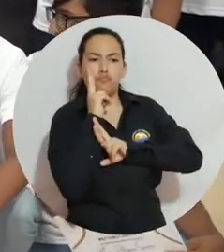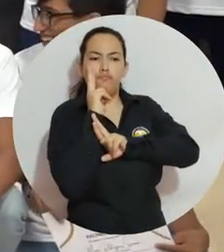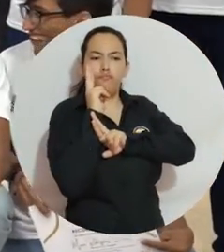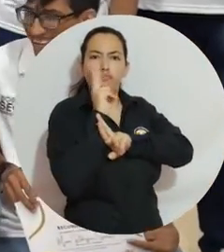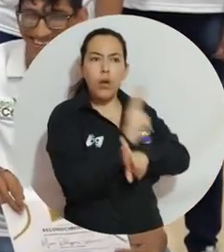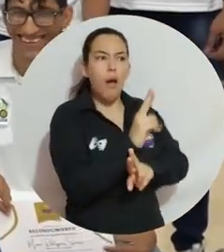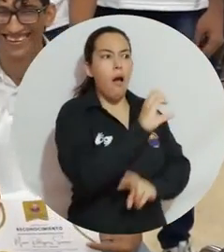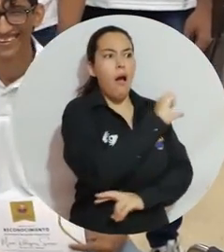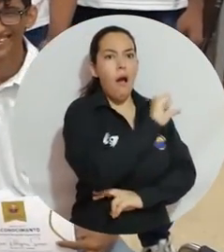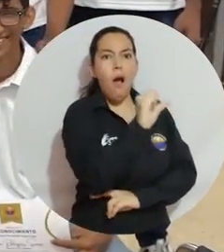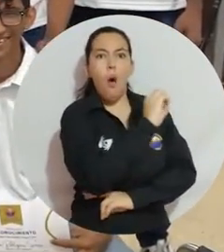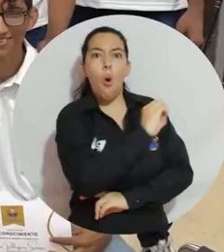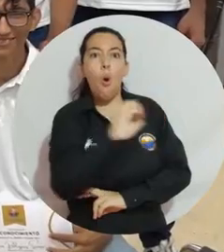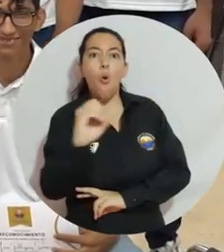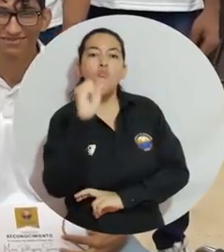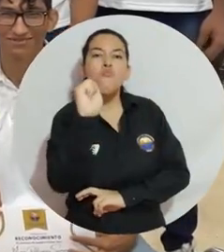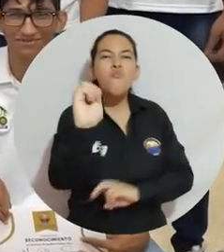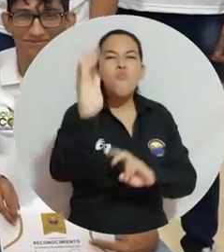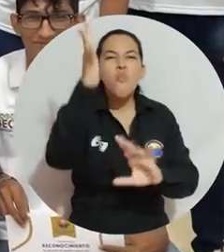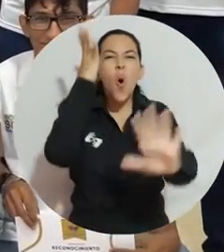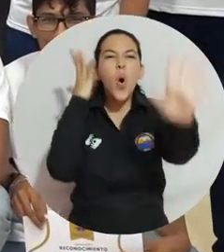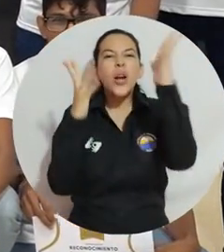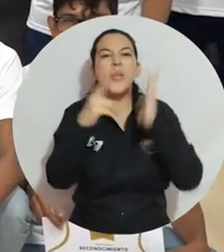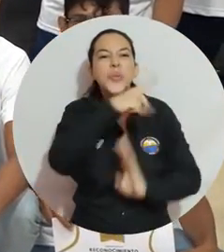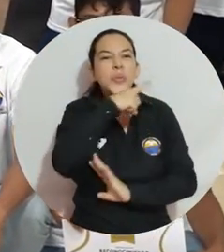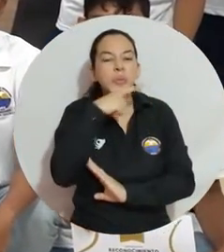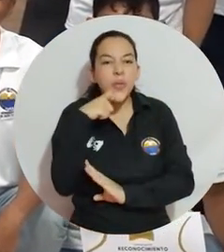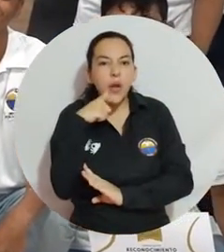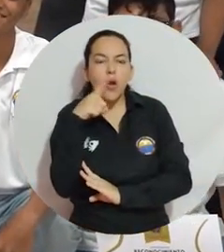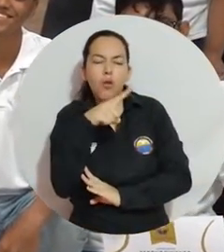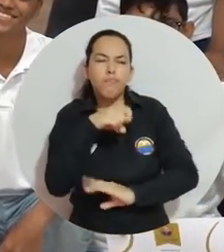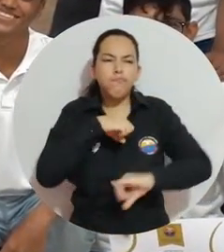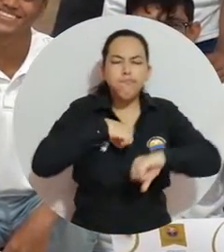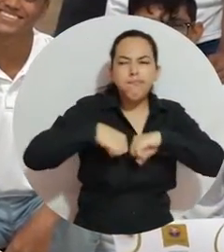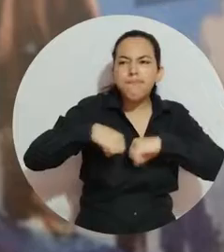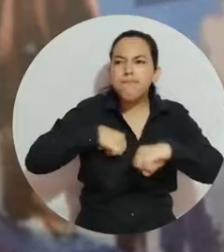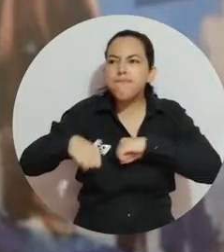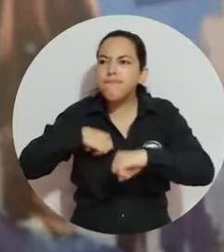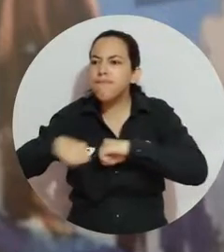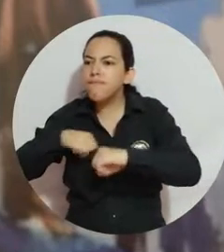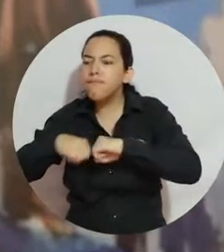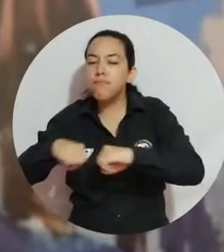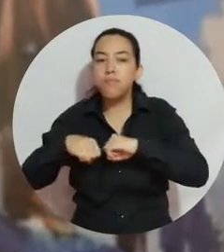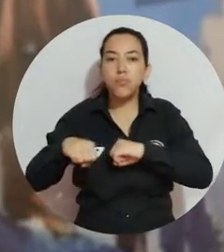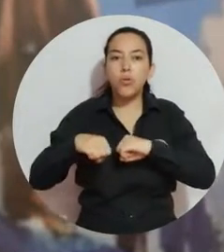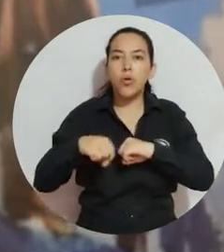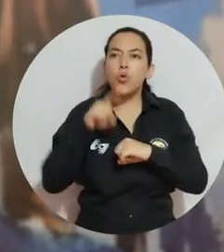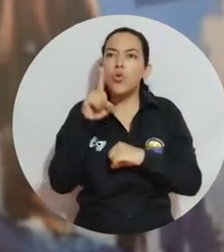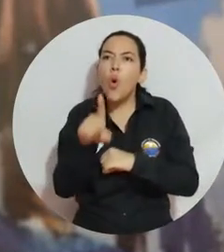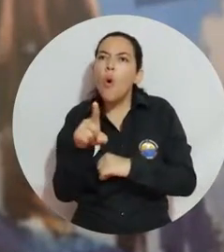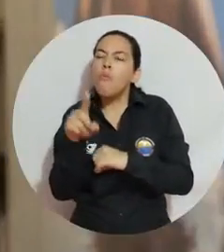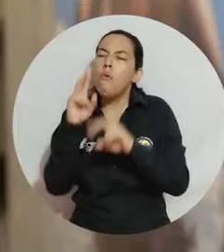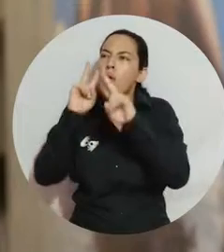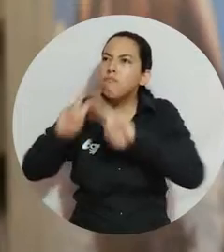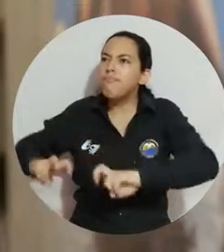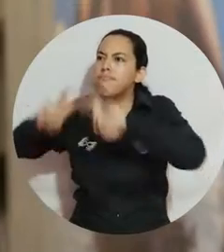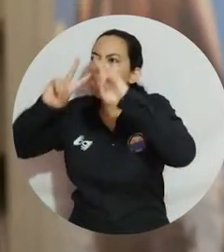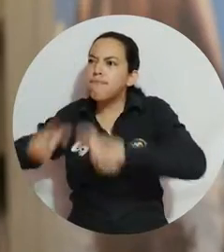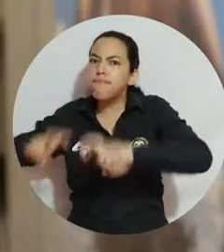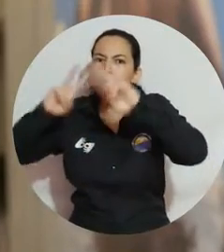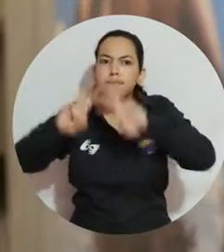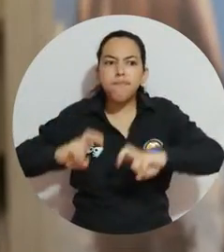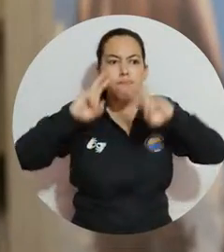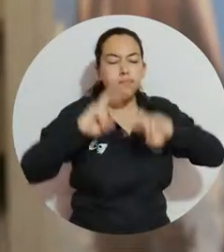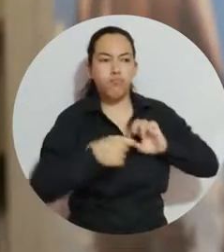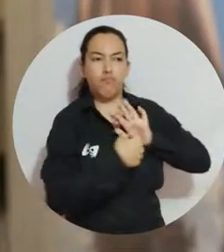entregando reconocimiento a chicos y chicas del Bosque Seco que han tenido una buena participación en cuanto al programa para exponer todo el